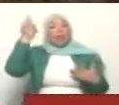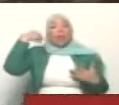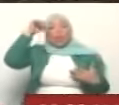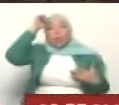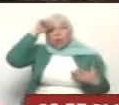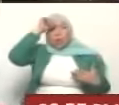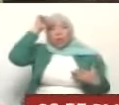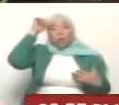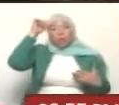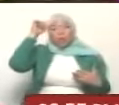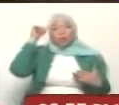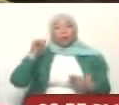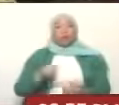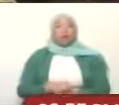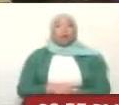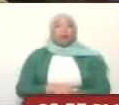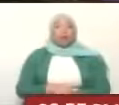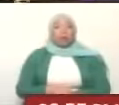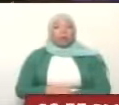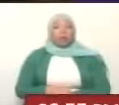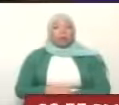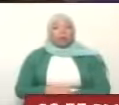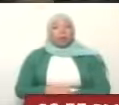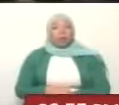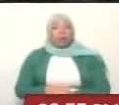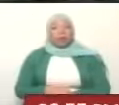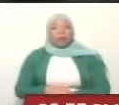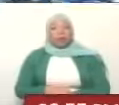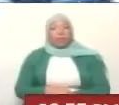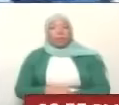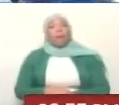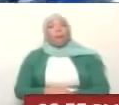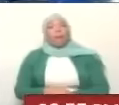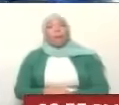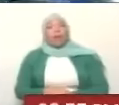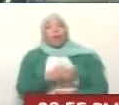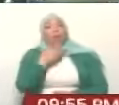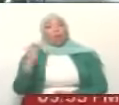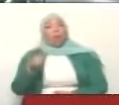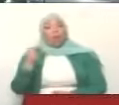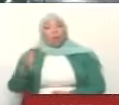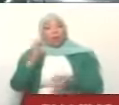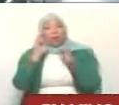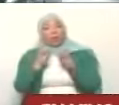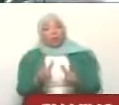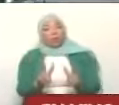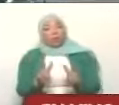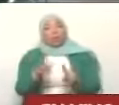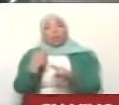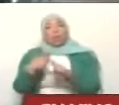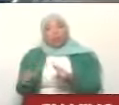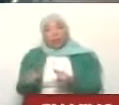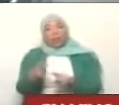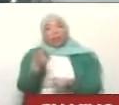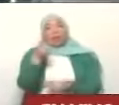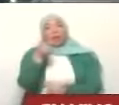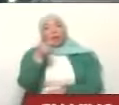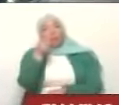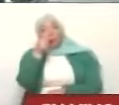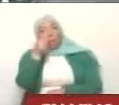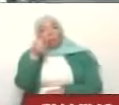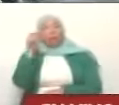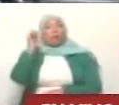es que tener la posibilidad de ver a jóvenes, mujeres y hombres,